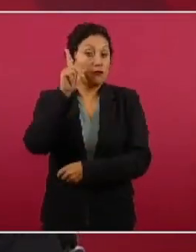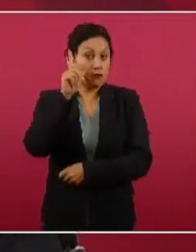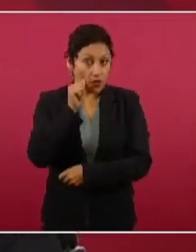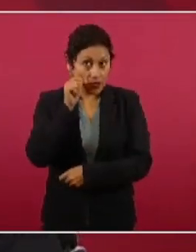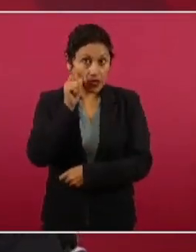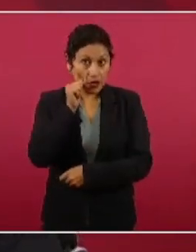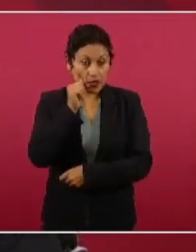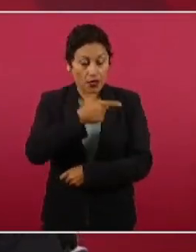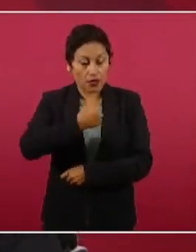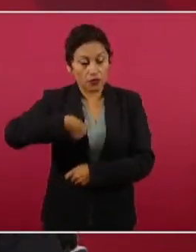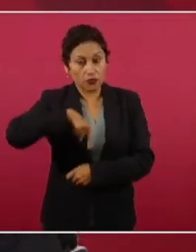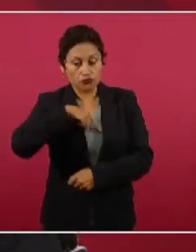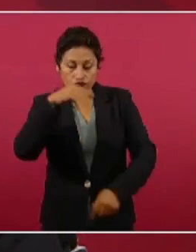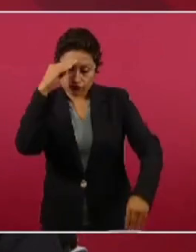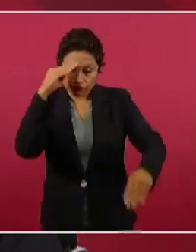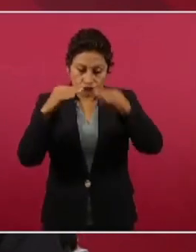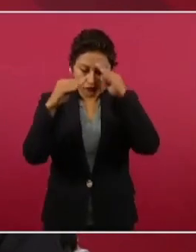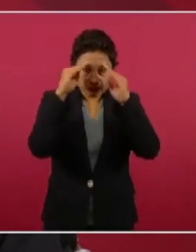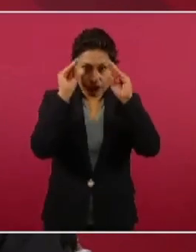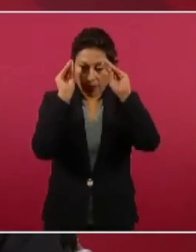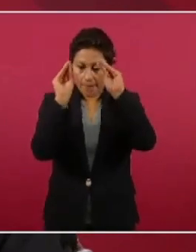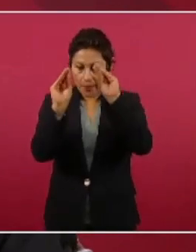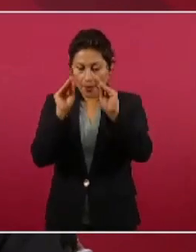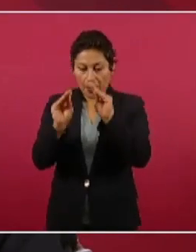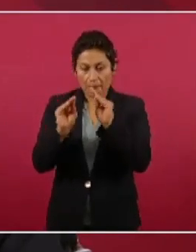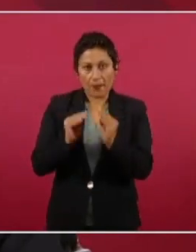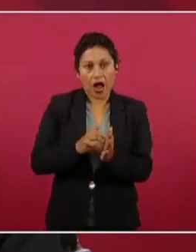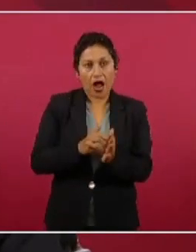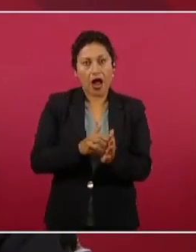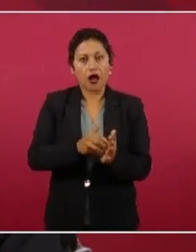medidas de austeridad adicionales.